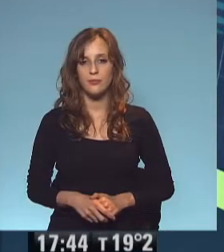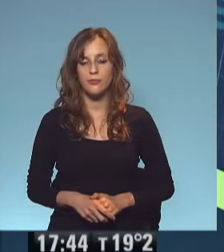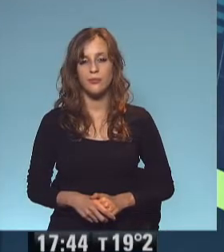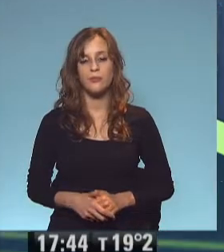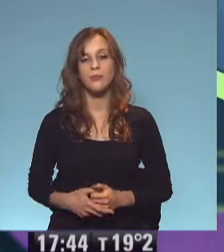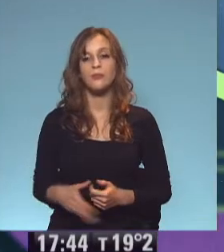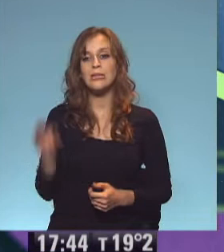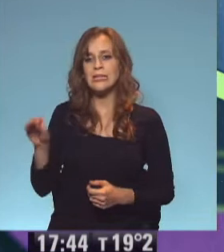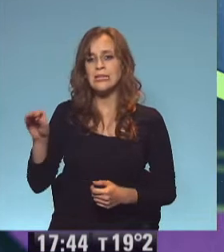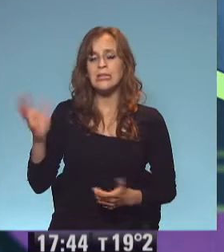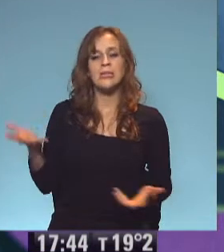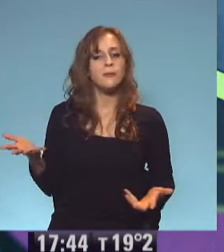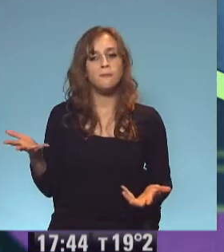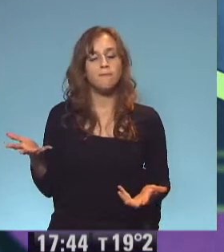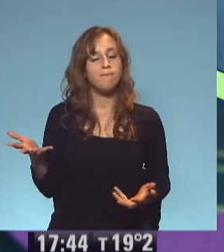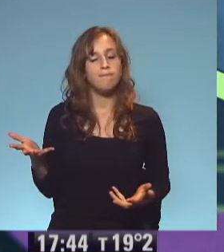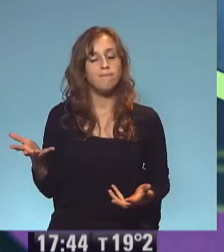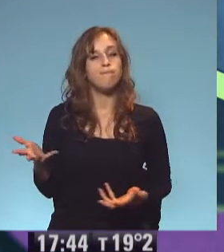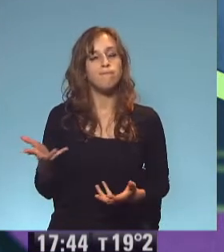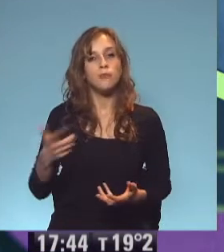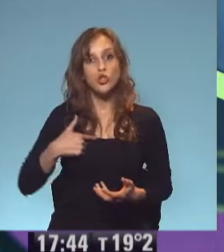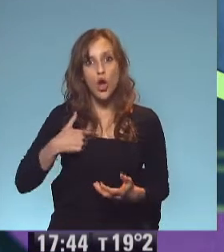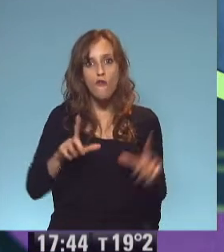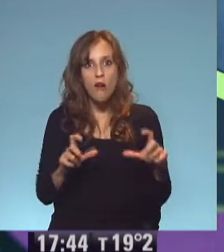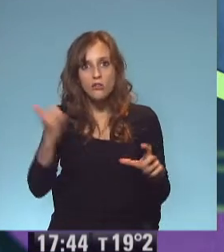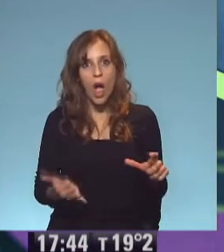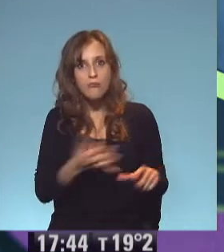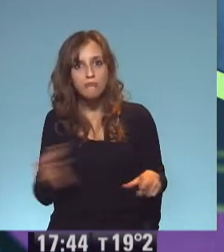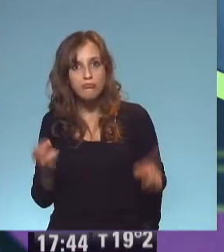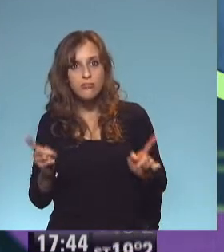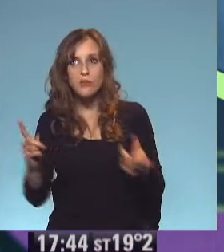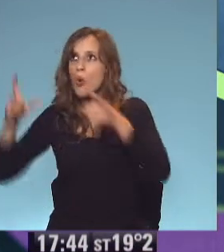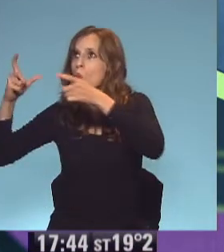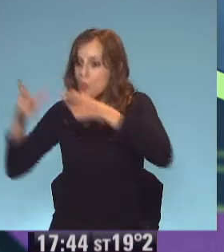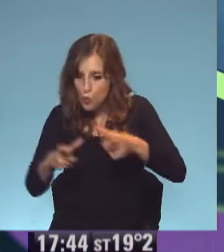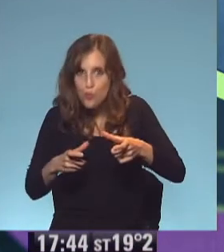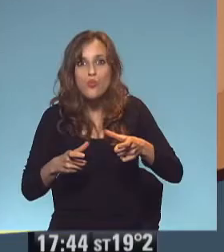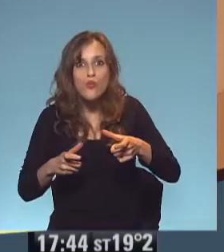¡Sofía! ¡Sofía! ¡No lo vas a creer! ¡Tengo fotos de los fantasmas extraterrestres!